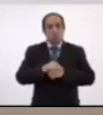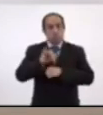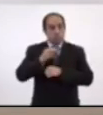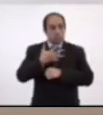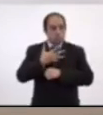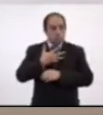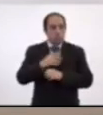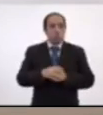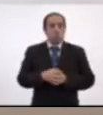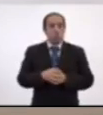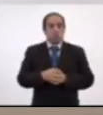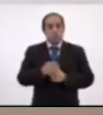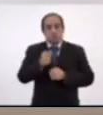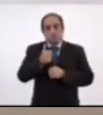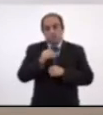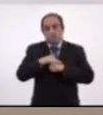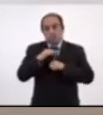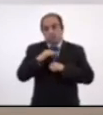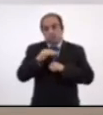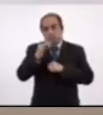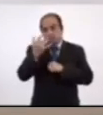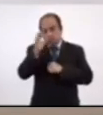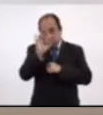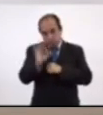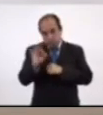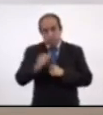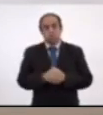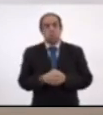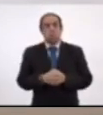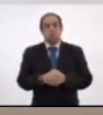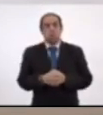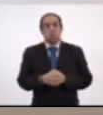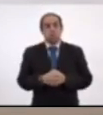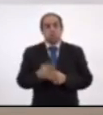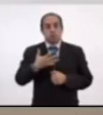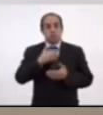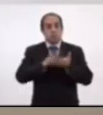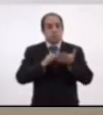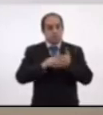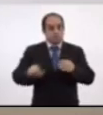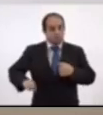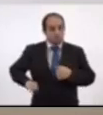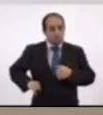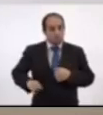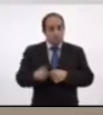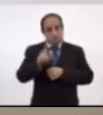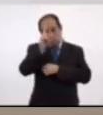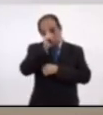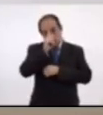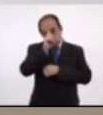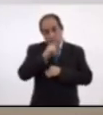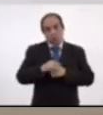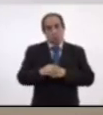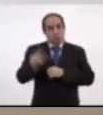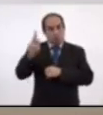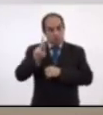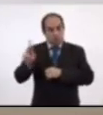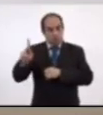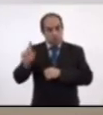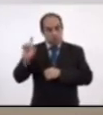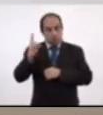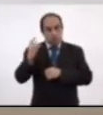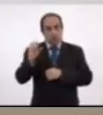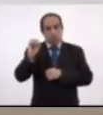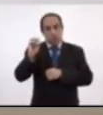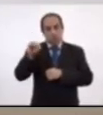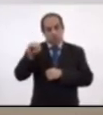llegó a ser un poco más del 50%. Hay un documento muy interesante que les quiero recomendar, publicado en diciembre por